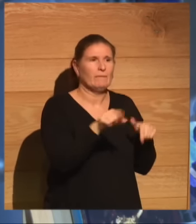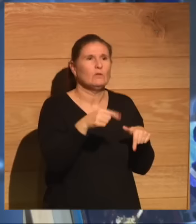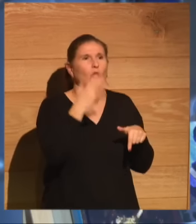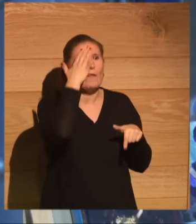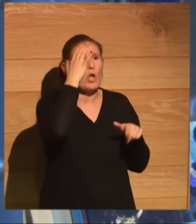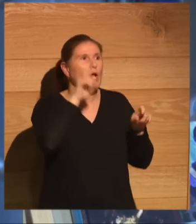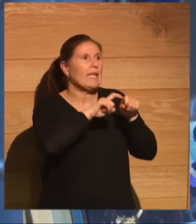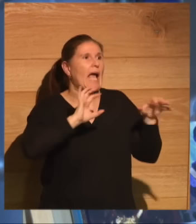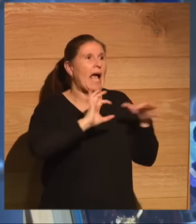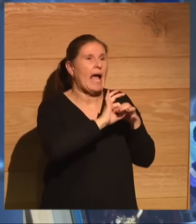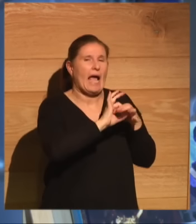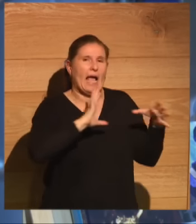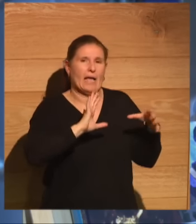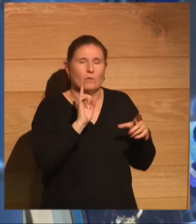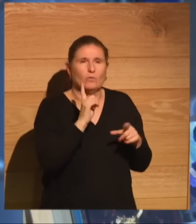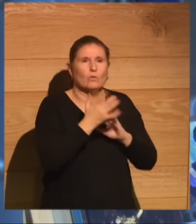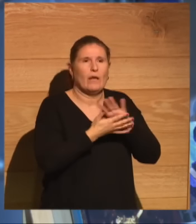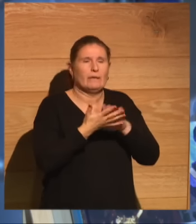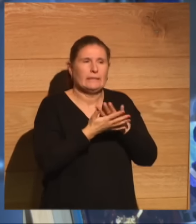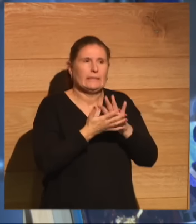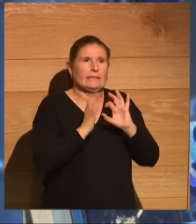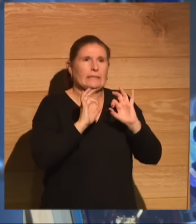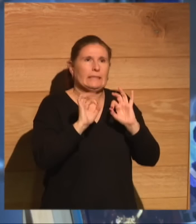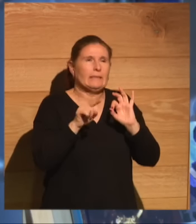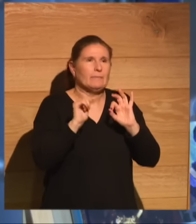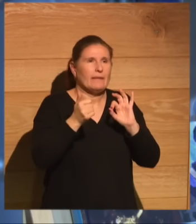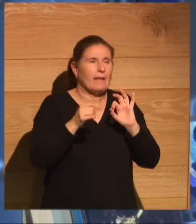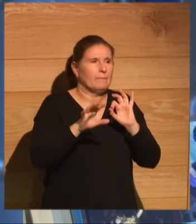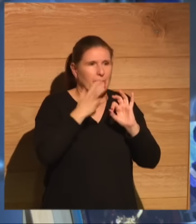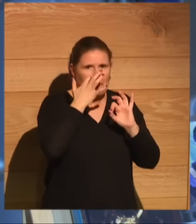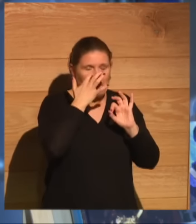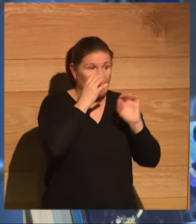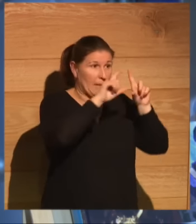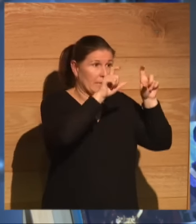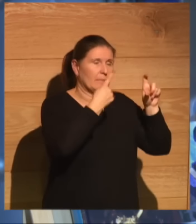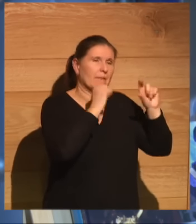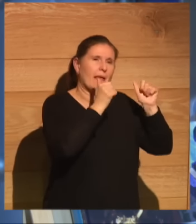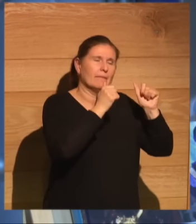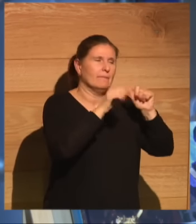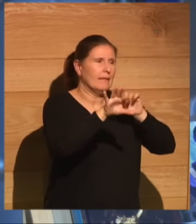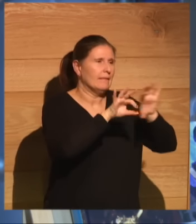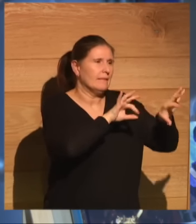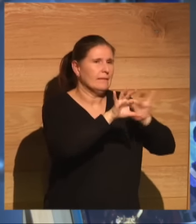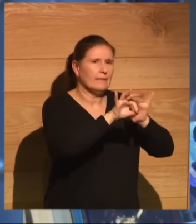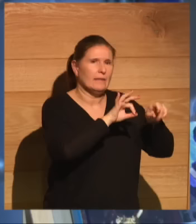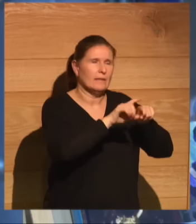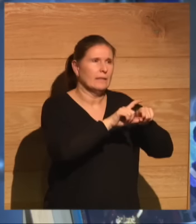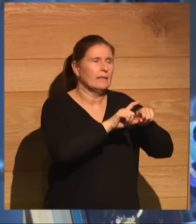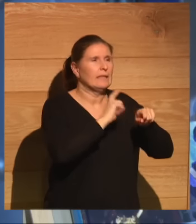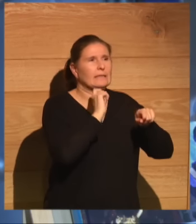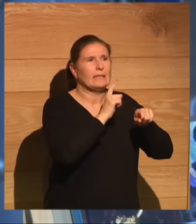ideológicamente, sino a que está tomando decisiones empresariales y estéticas muy conservadoras.